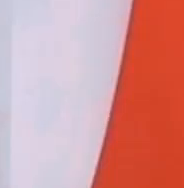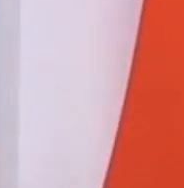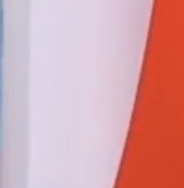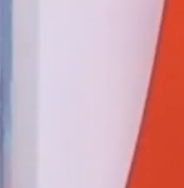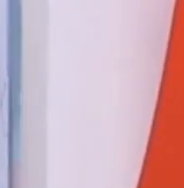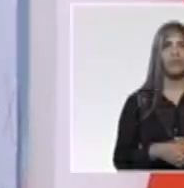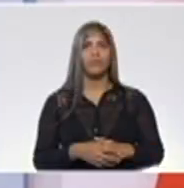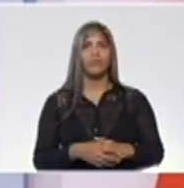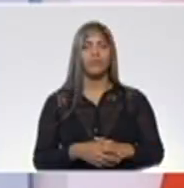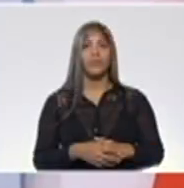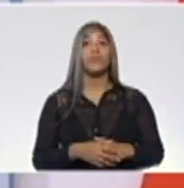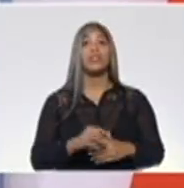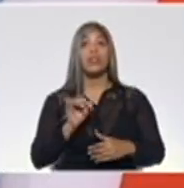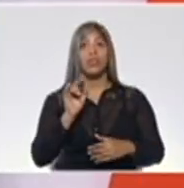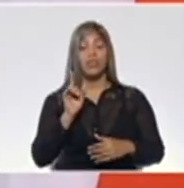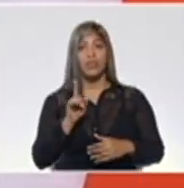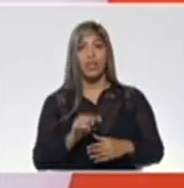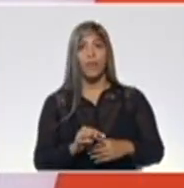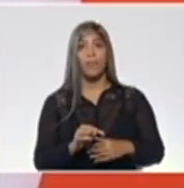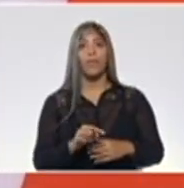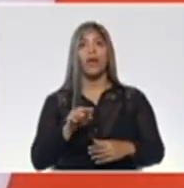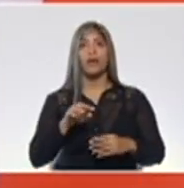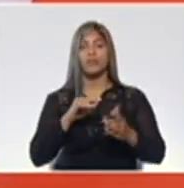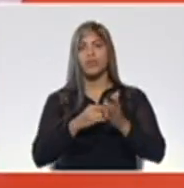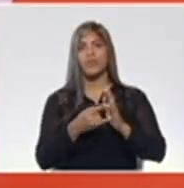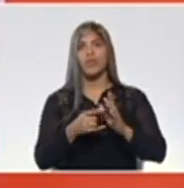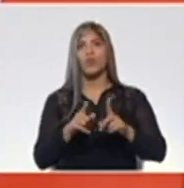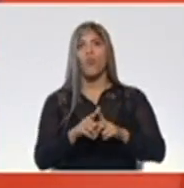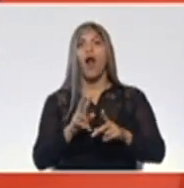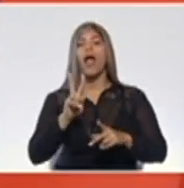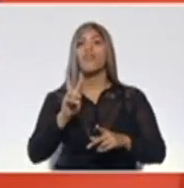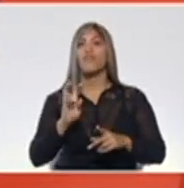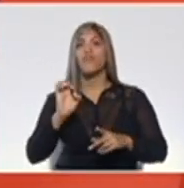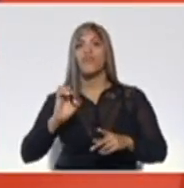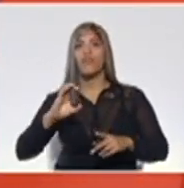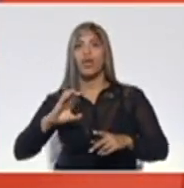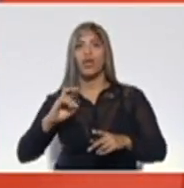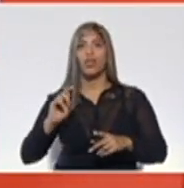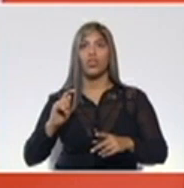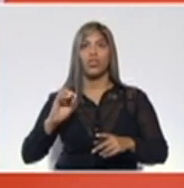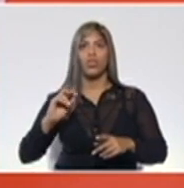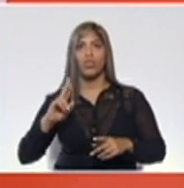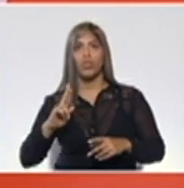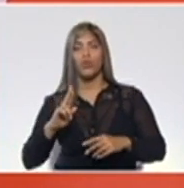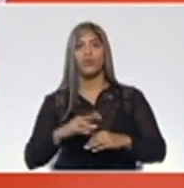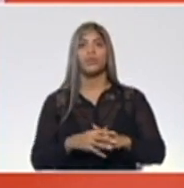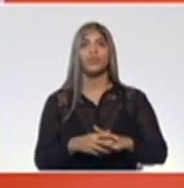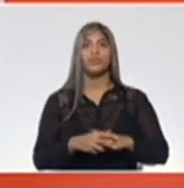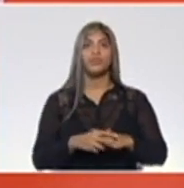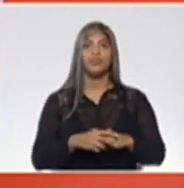Y a su vez es un vector, podemos representar un vector.